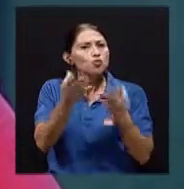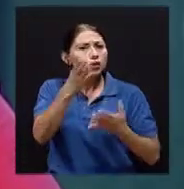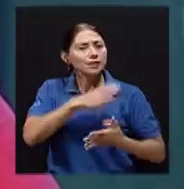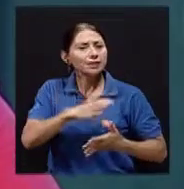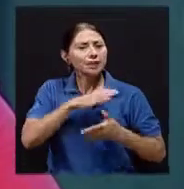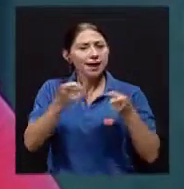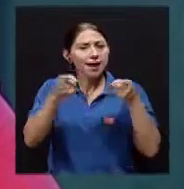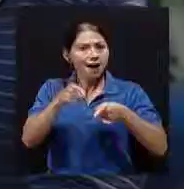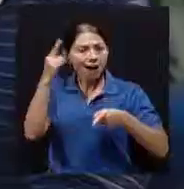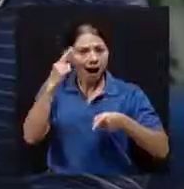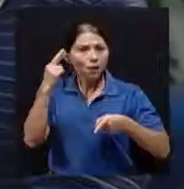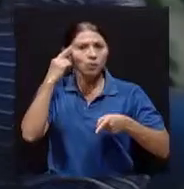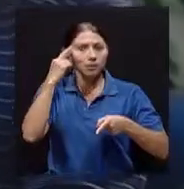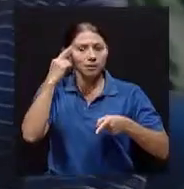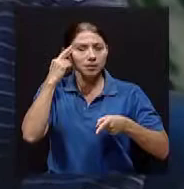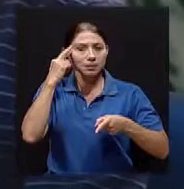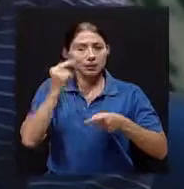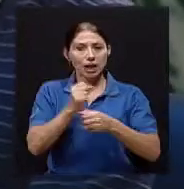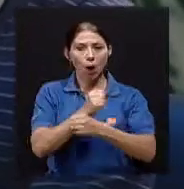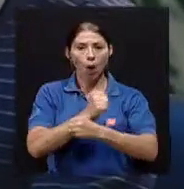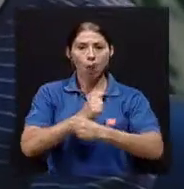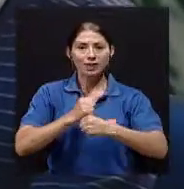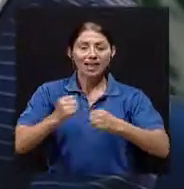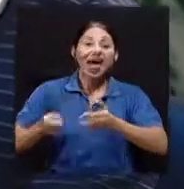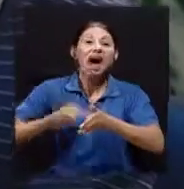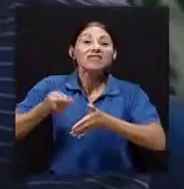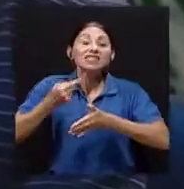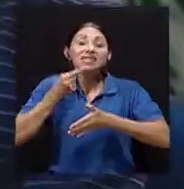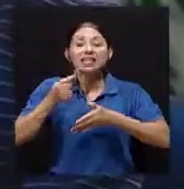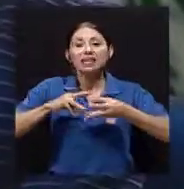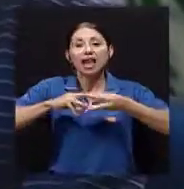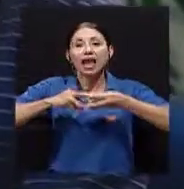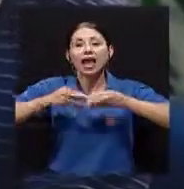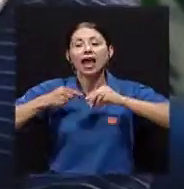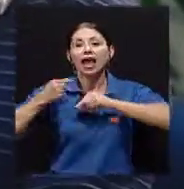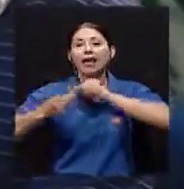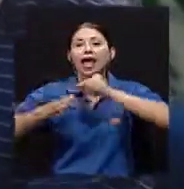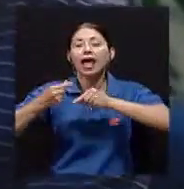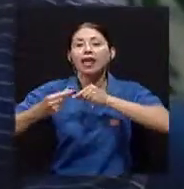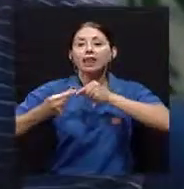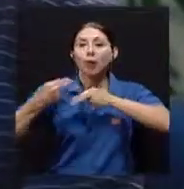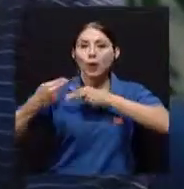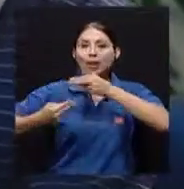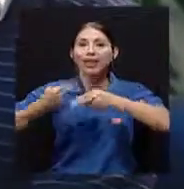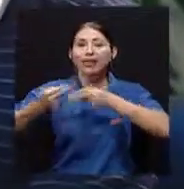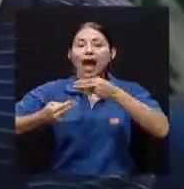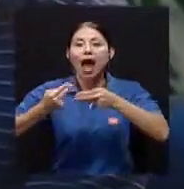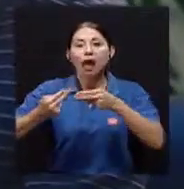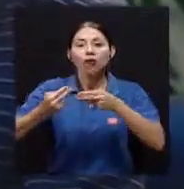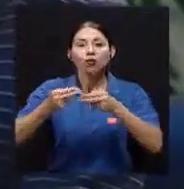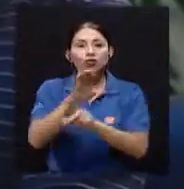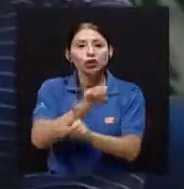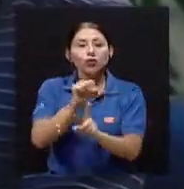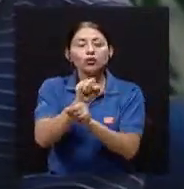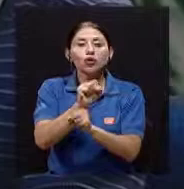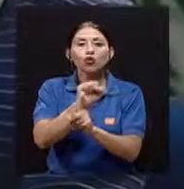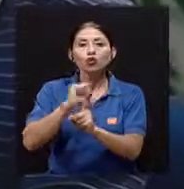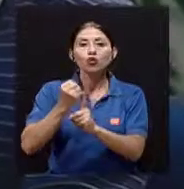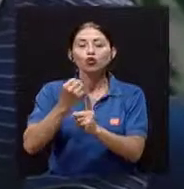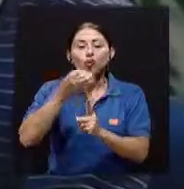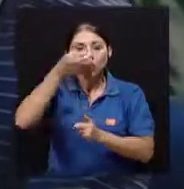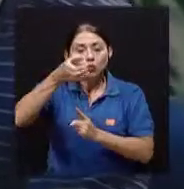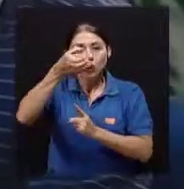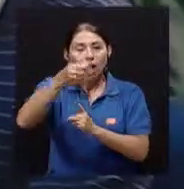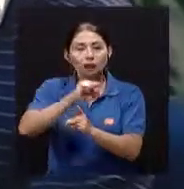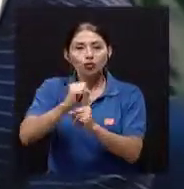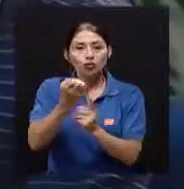que causan la obesidad. A veces se dice que genéticos, bueno, hereditarios, socioculturales, socioeconómicos. ¿Podría